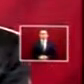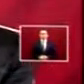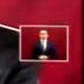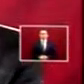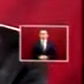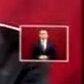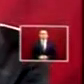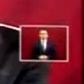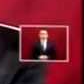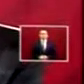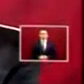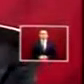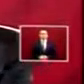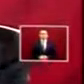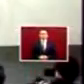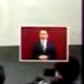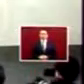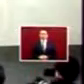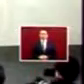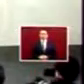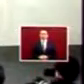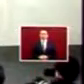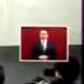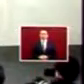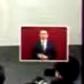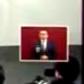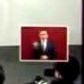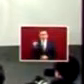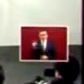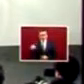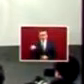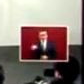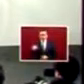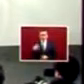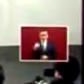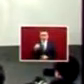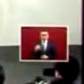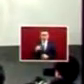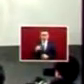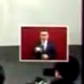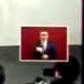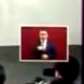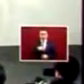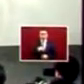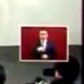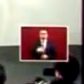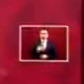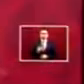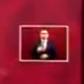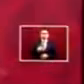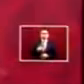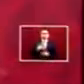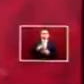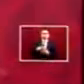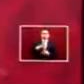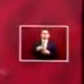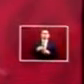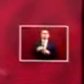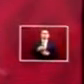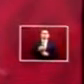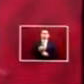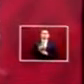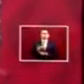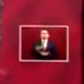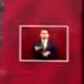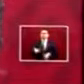tarde, cuando el presidente se exprese a profundidad, así lo dijo, sobre este conflicto en